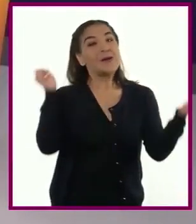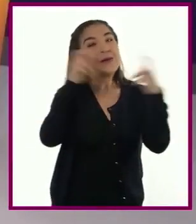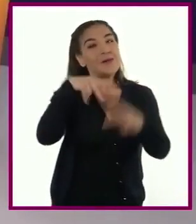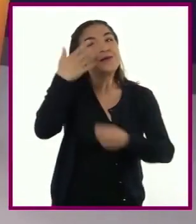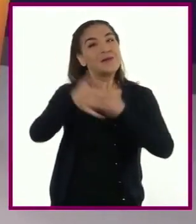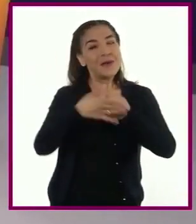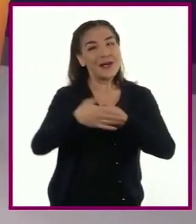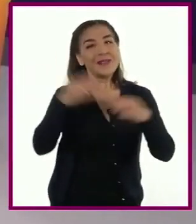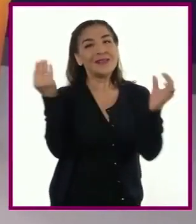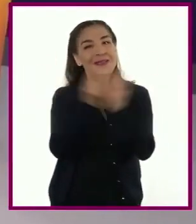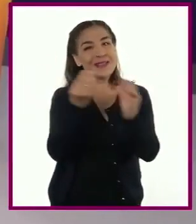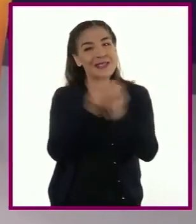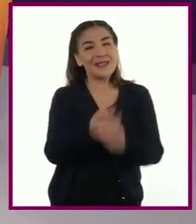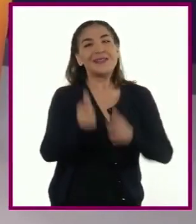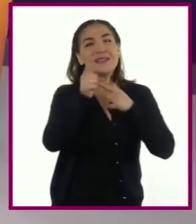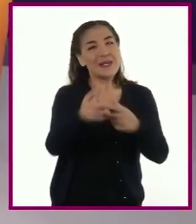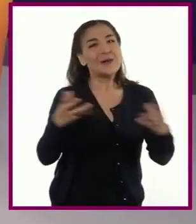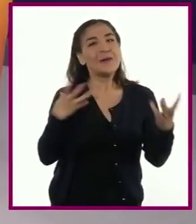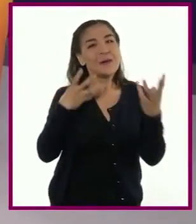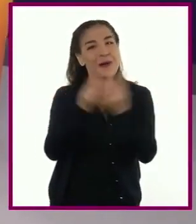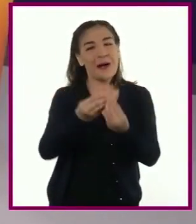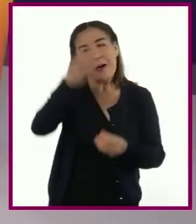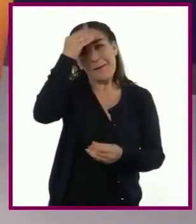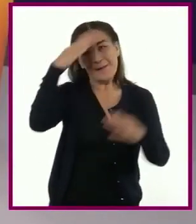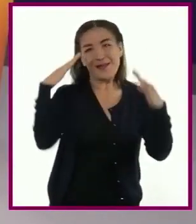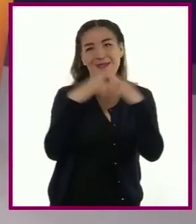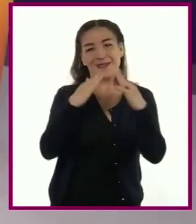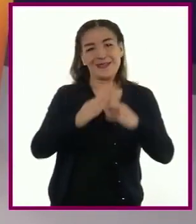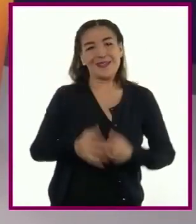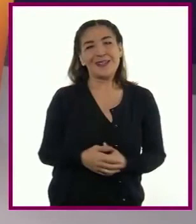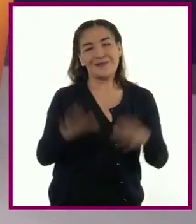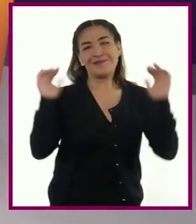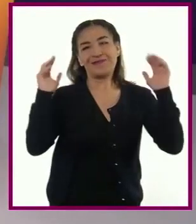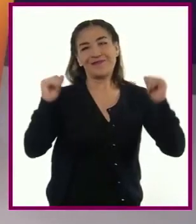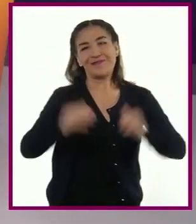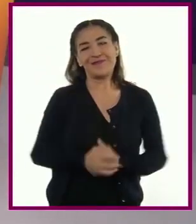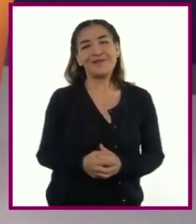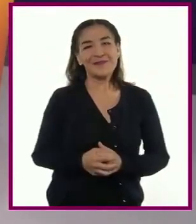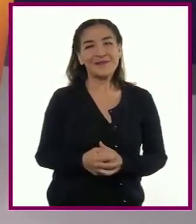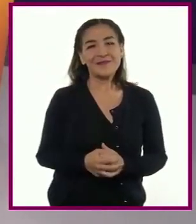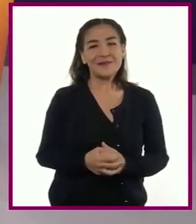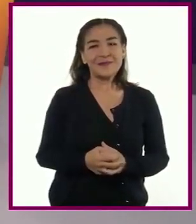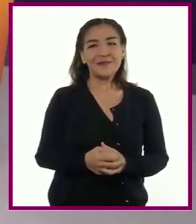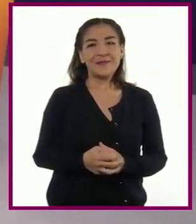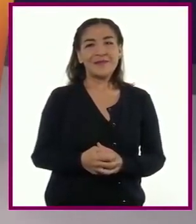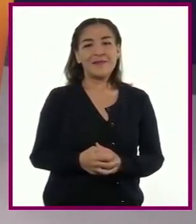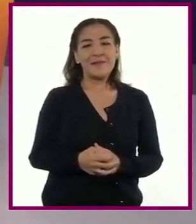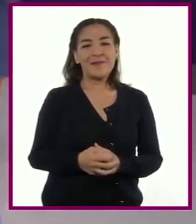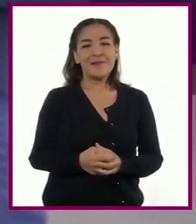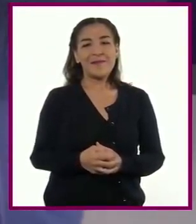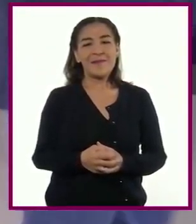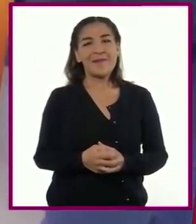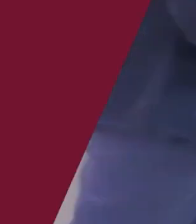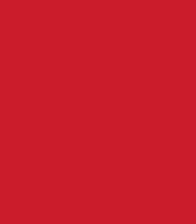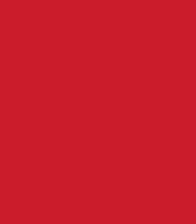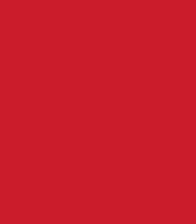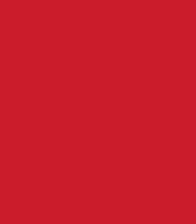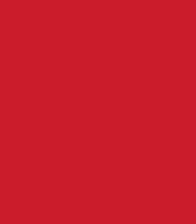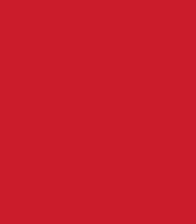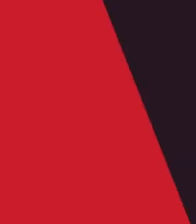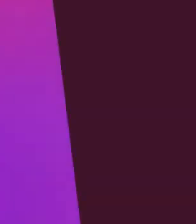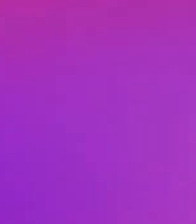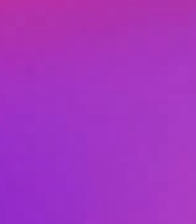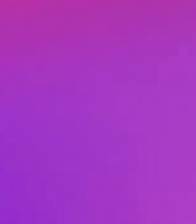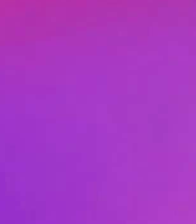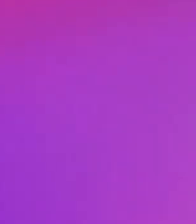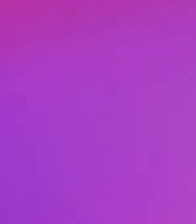nueva sesión para seguir juntos en Aprende en Casa. ¡Hasta la próxima! ¡Wow! Magnífica entrevista.